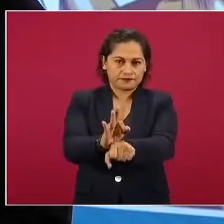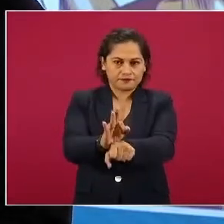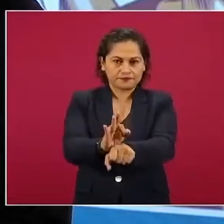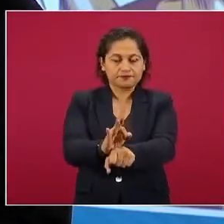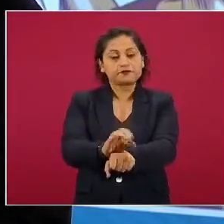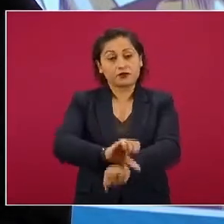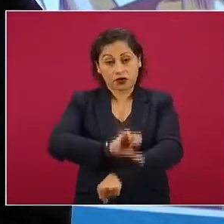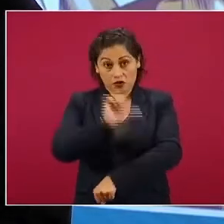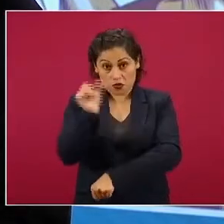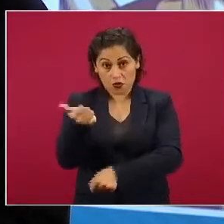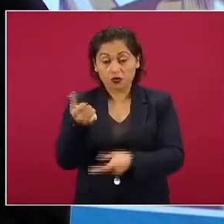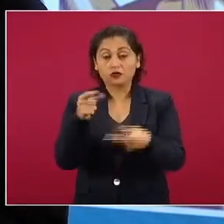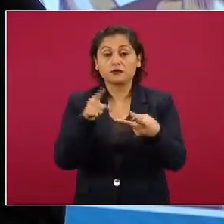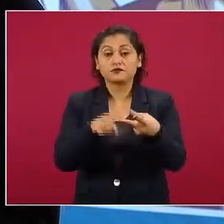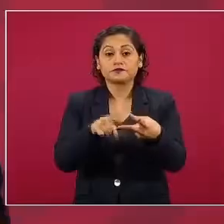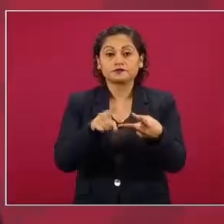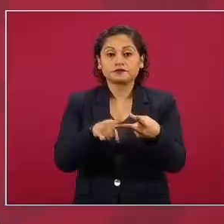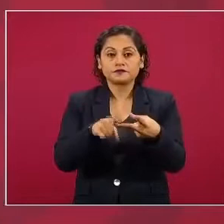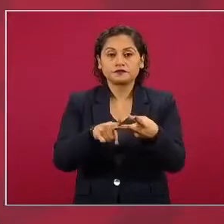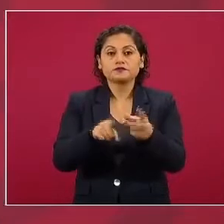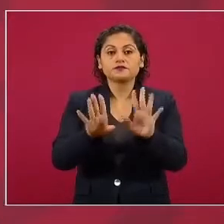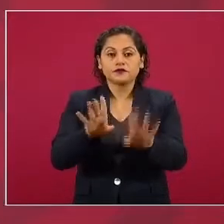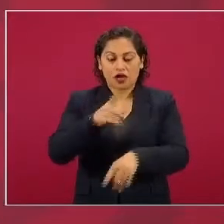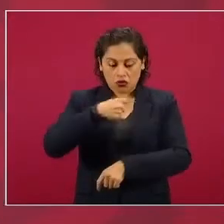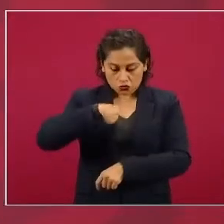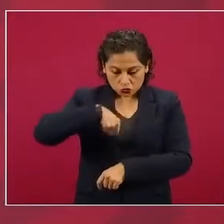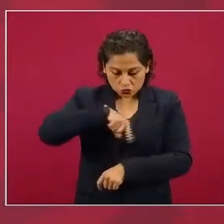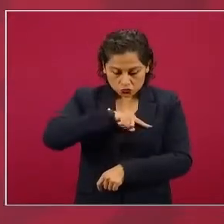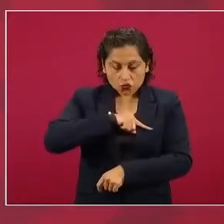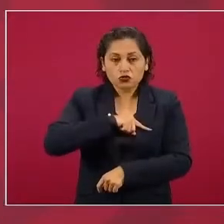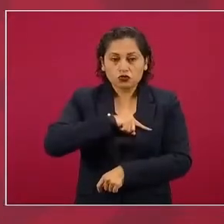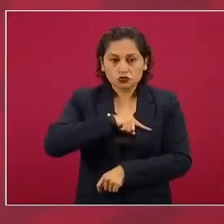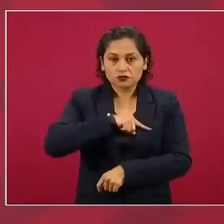nuestro, en nuestra intimidad,